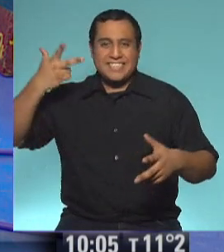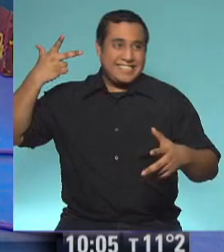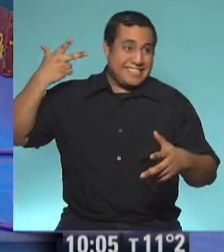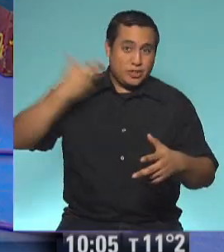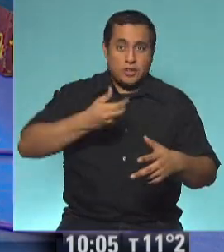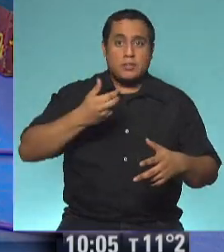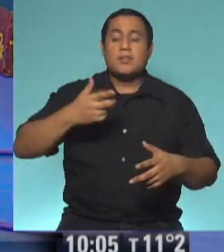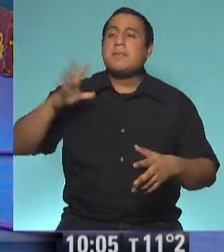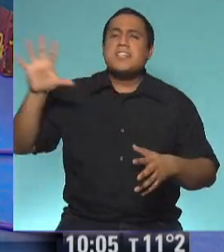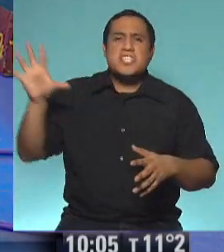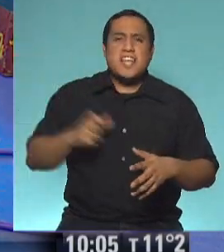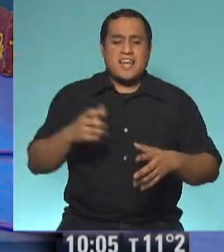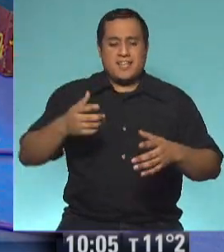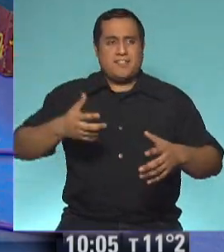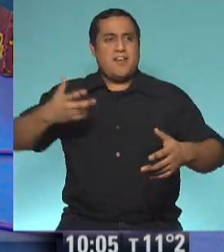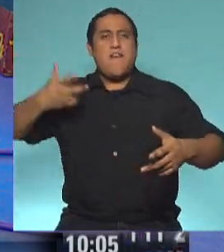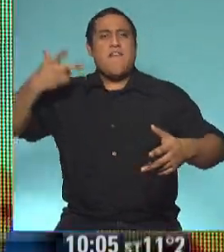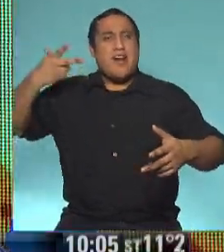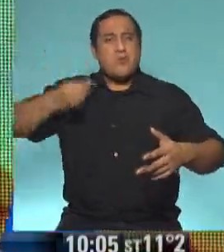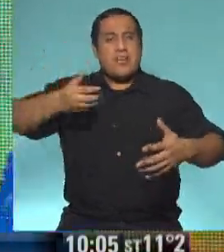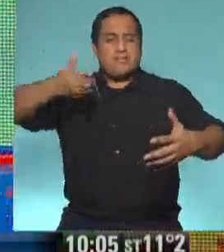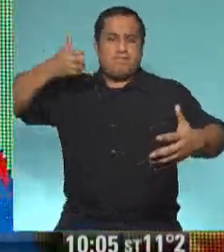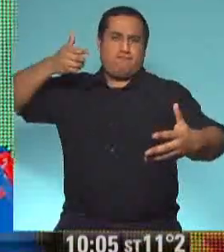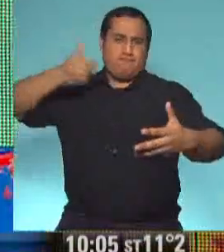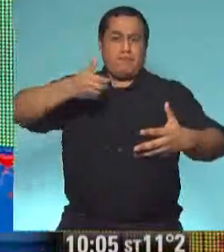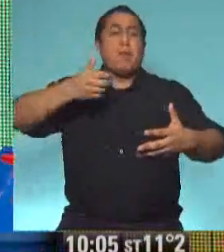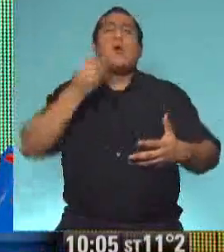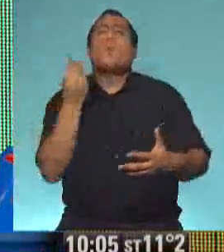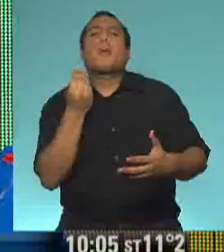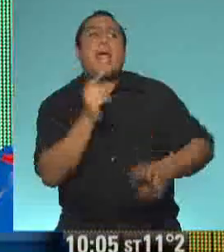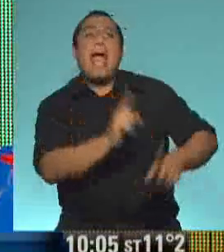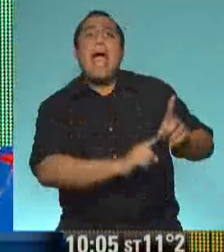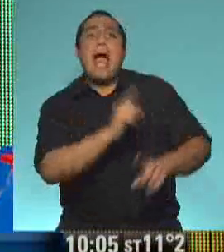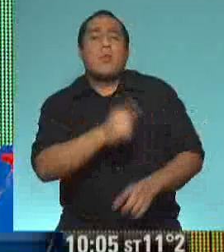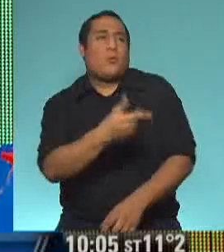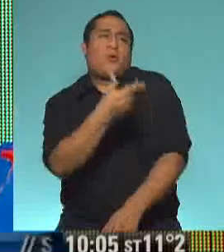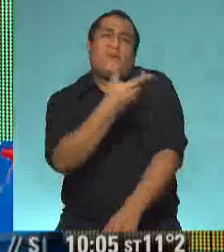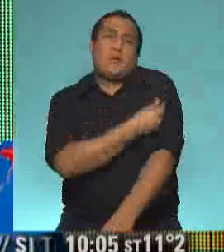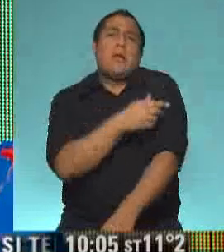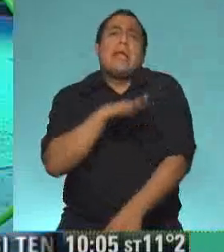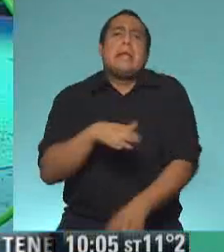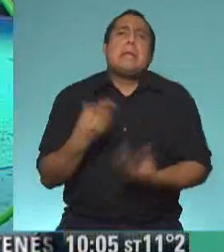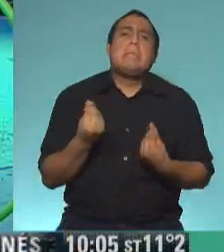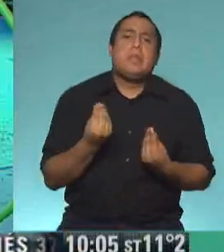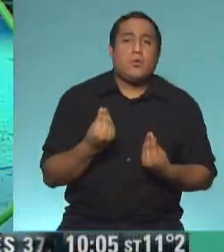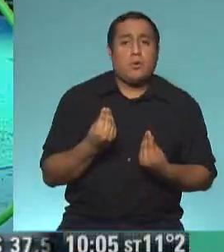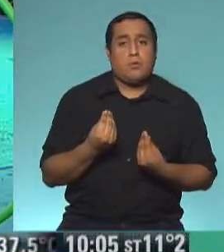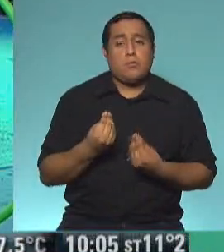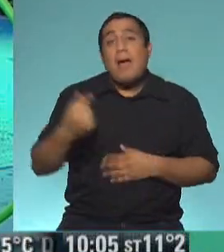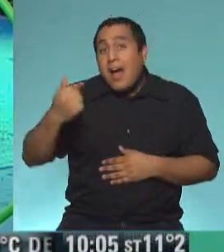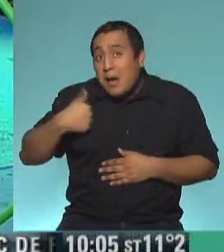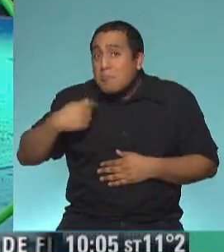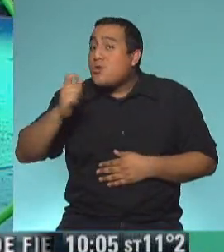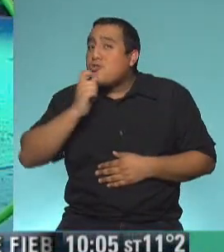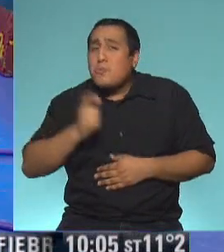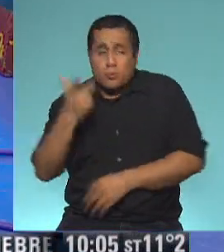Llevan inyecciones grandes. Sí. Porque como hay niños que los tienen que dar, los tienen que pinchar, que da muchas miedo. Veces. A mí me da, a mí me, no me gusta.